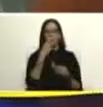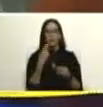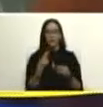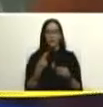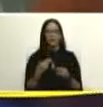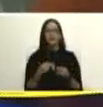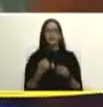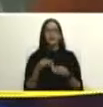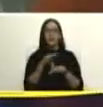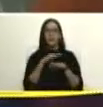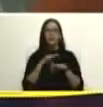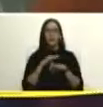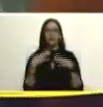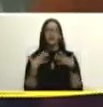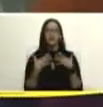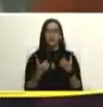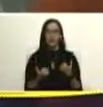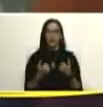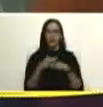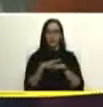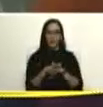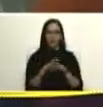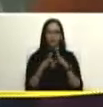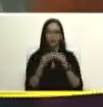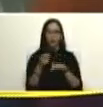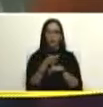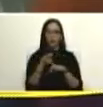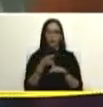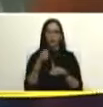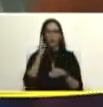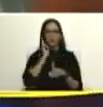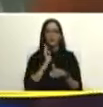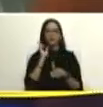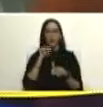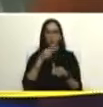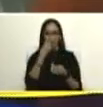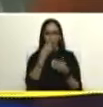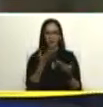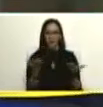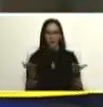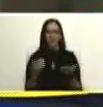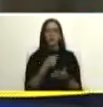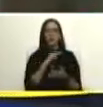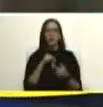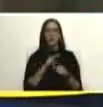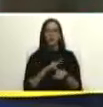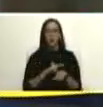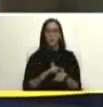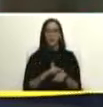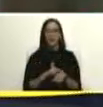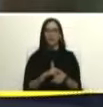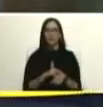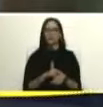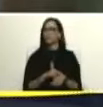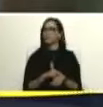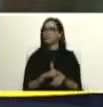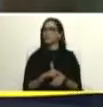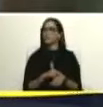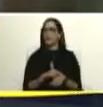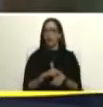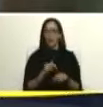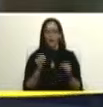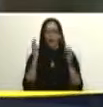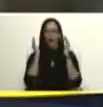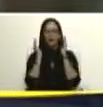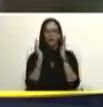del Poder Popular para la Salud, integrado todo el gobierno bolivariano. Aquí usted puede ver nuestros médicos y médicas atendiendo